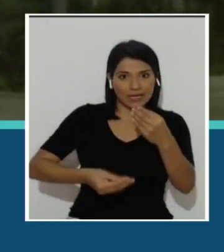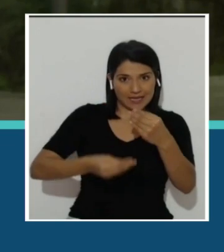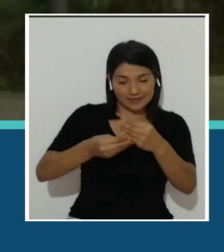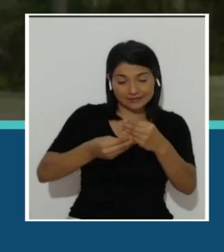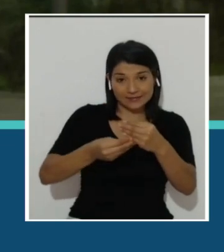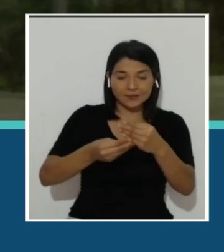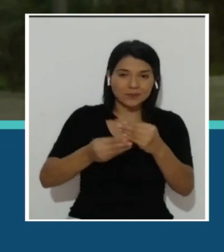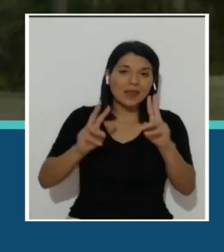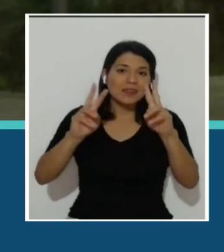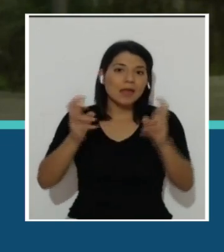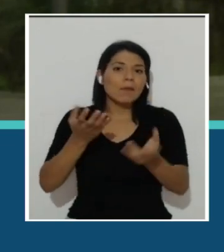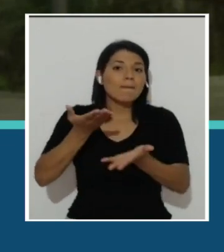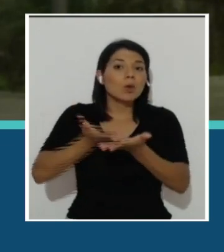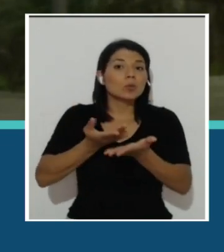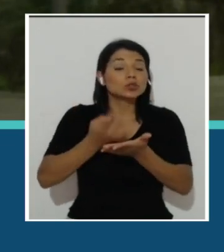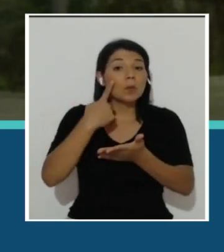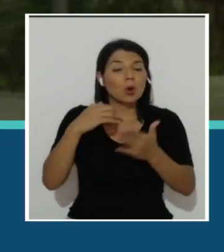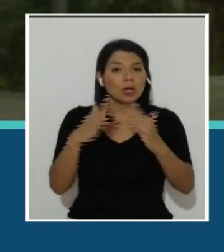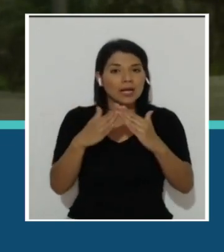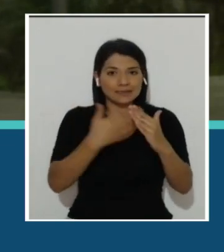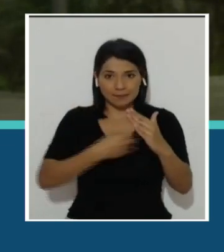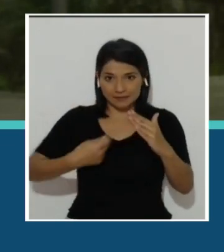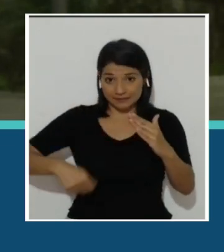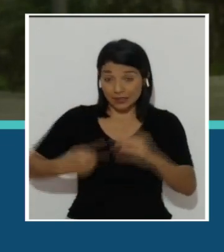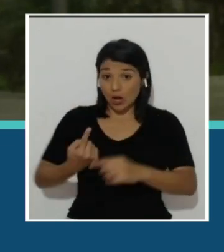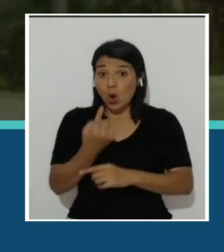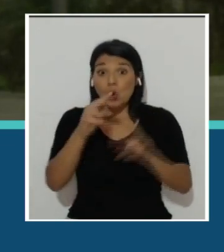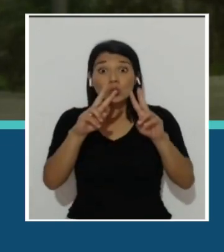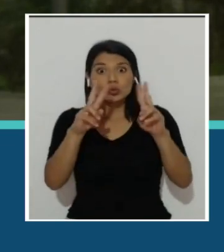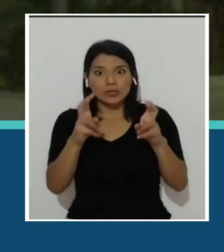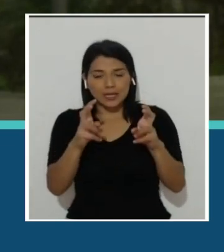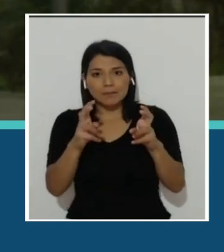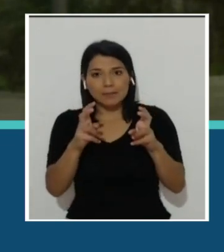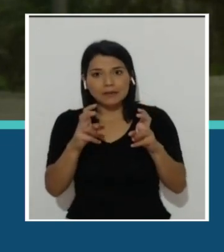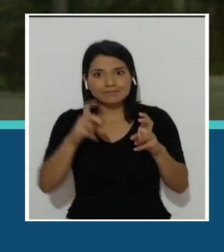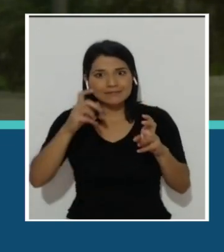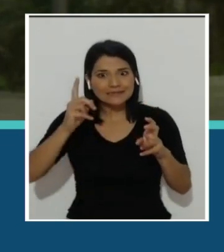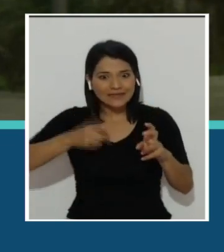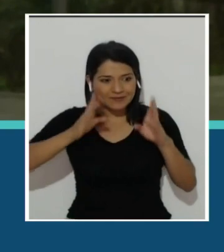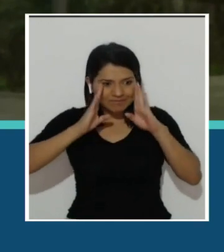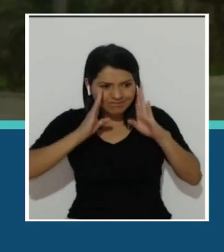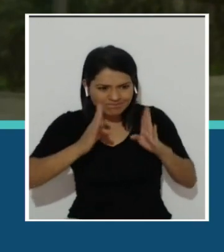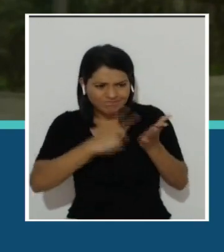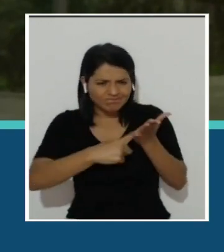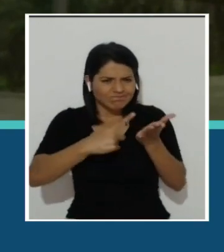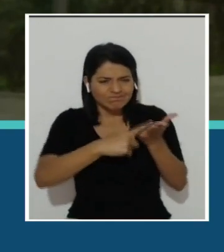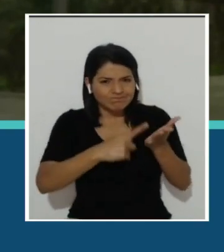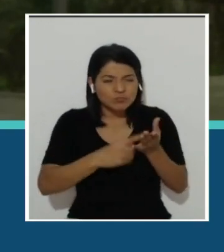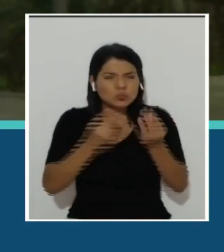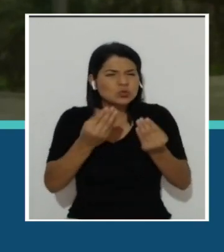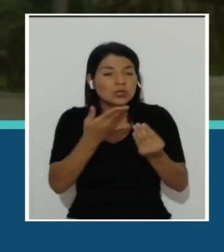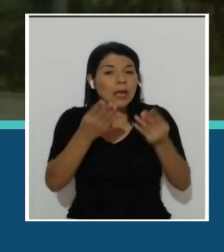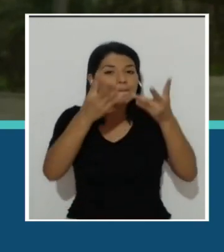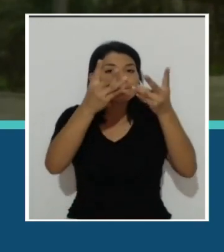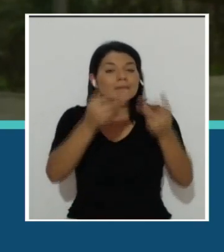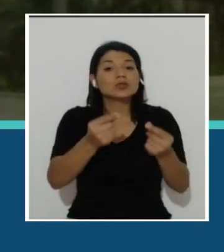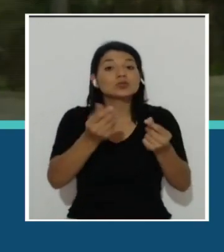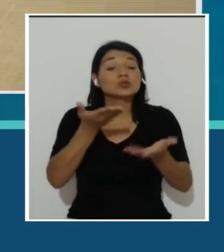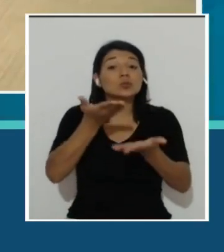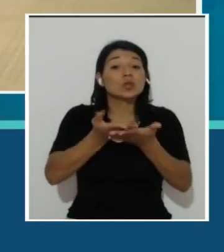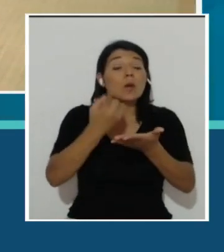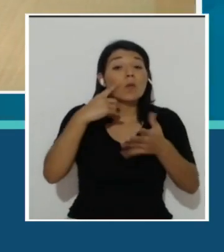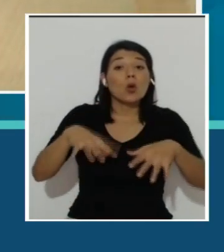los ha tenido con mucho trabajo es el presupuesto extraordinario que está solicitando el Poder Ejecutivo. Prácticamente no tendrá cambios, en